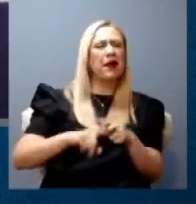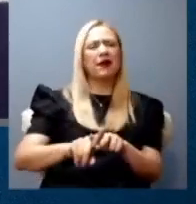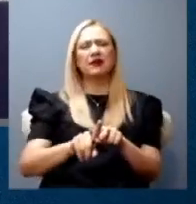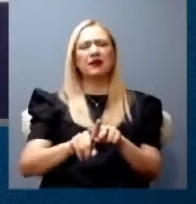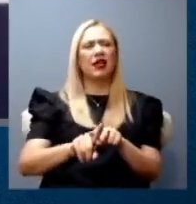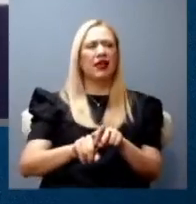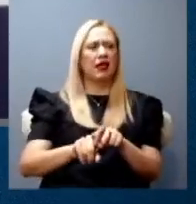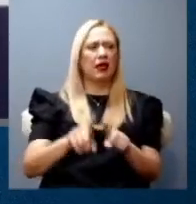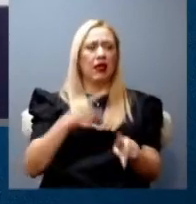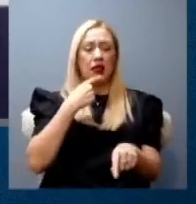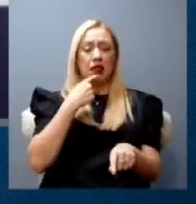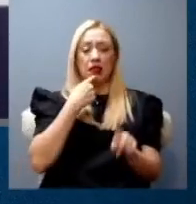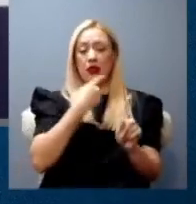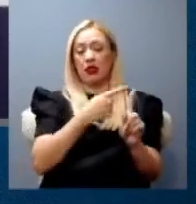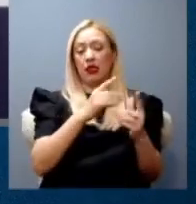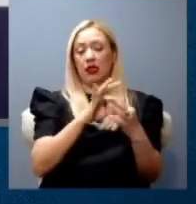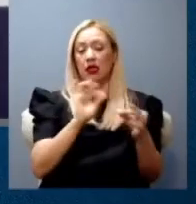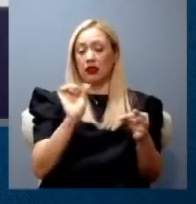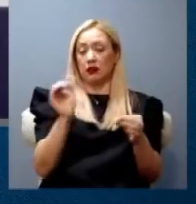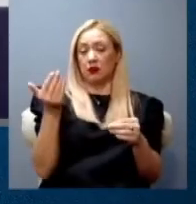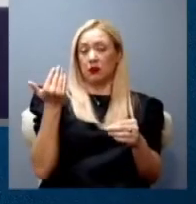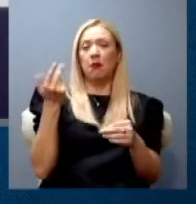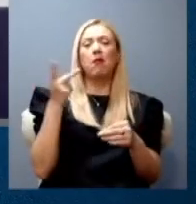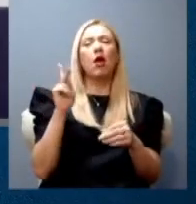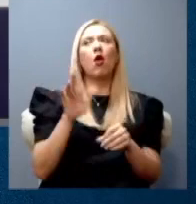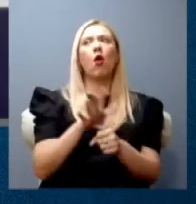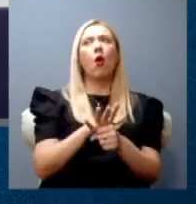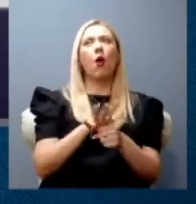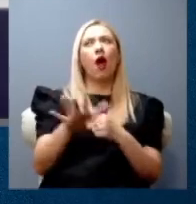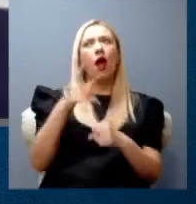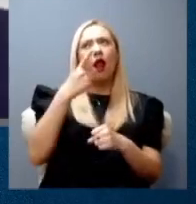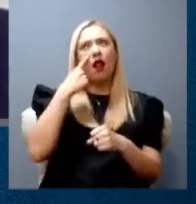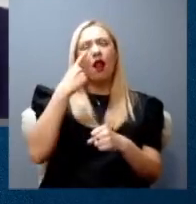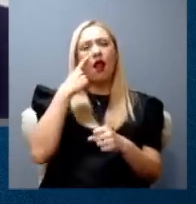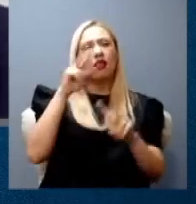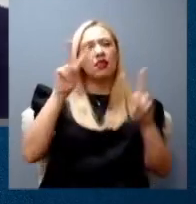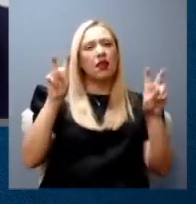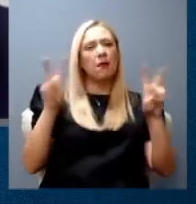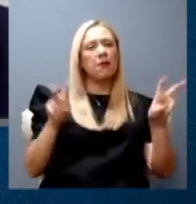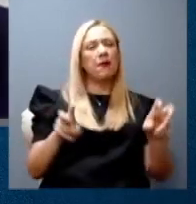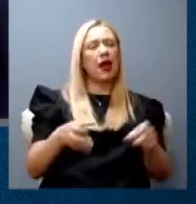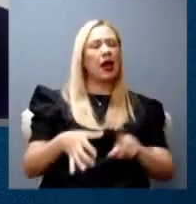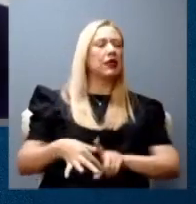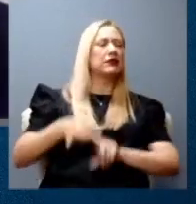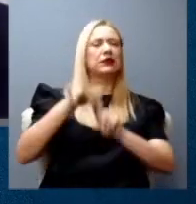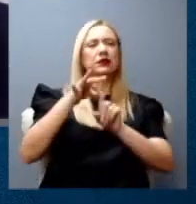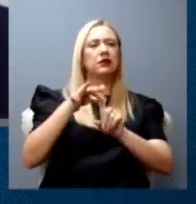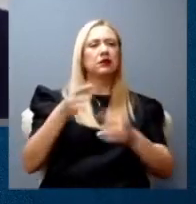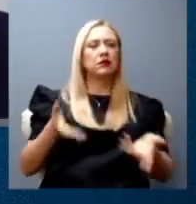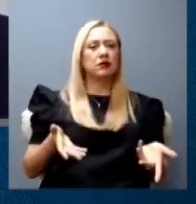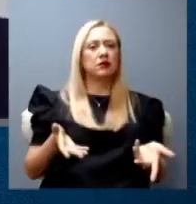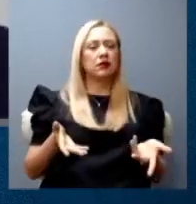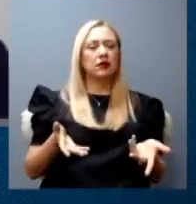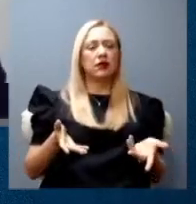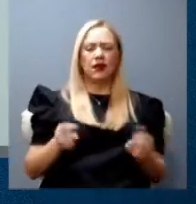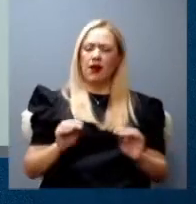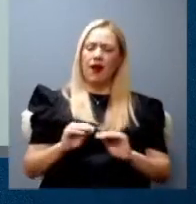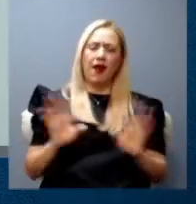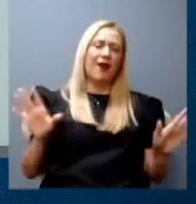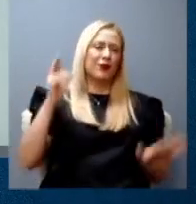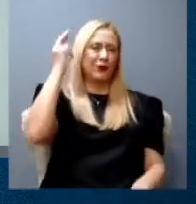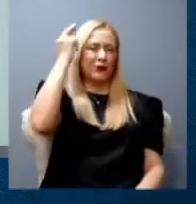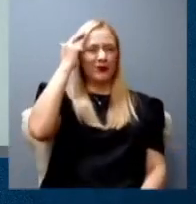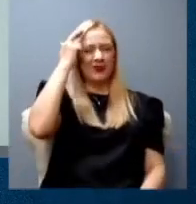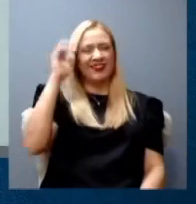es reciente, pero ¿cuáles serían las experiencias tal vez pioneras en esta materia? Claro, Roberto. Pues bueno,